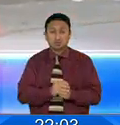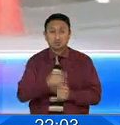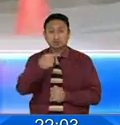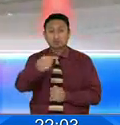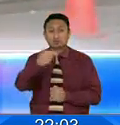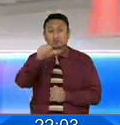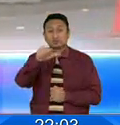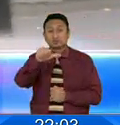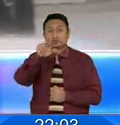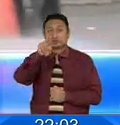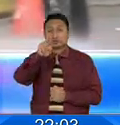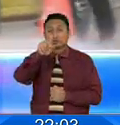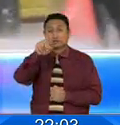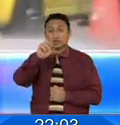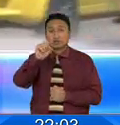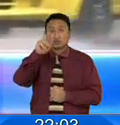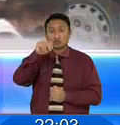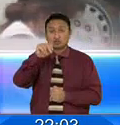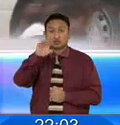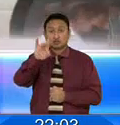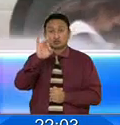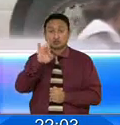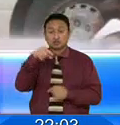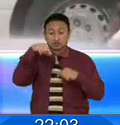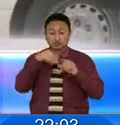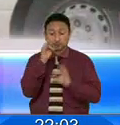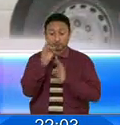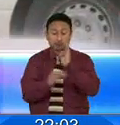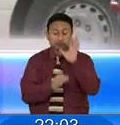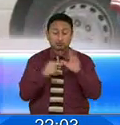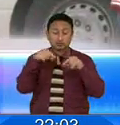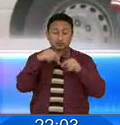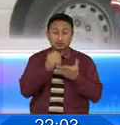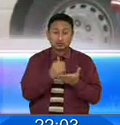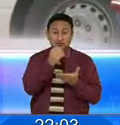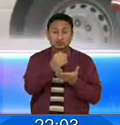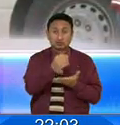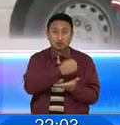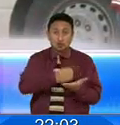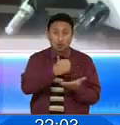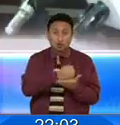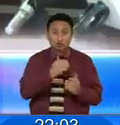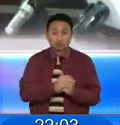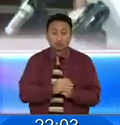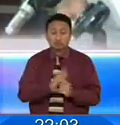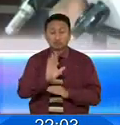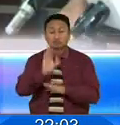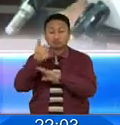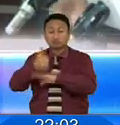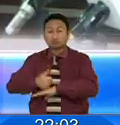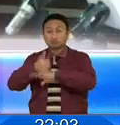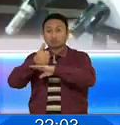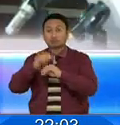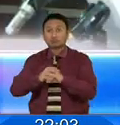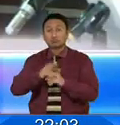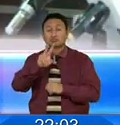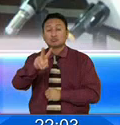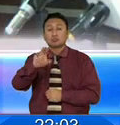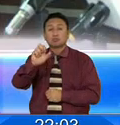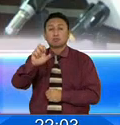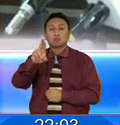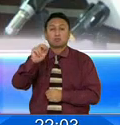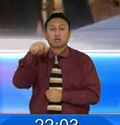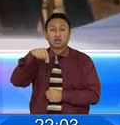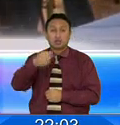casos positivos de la nueva variante Delta existente en la provincia de El Oro, el gobernador Francisco Vera Domínguez, mediante rueda